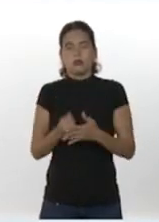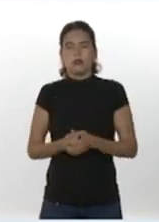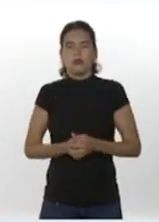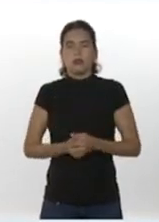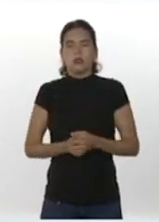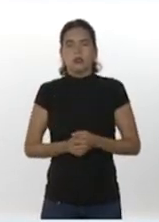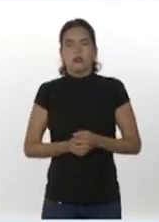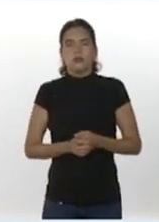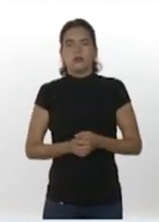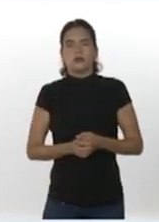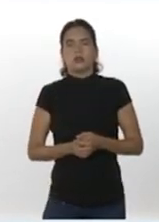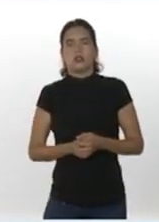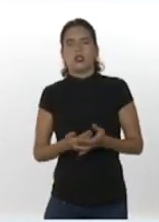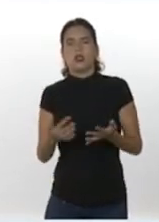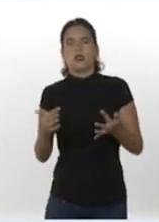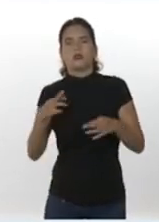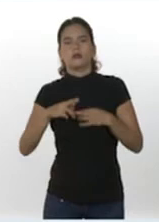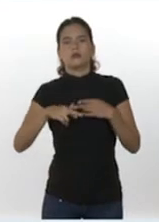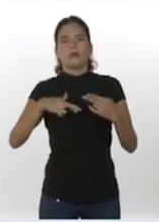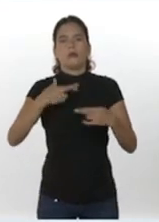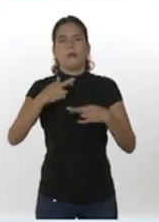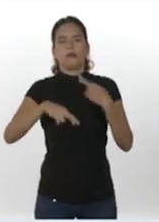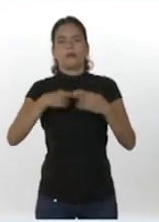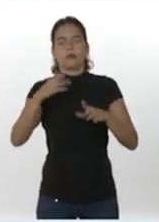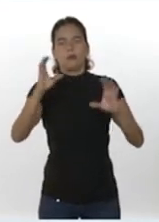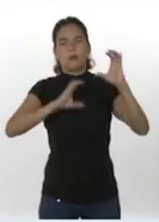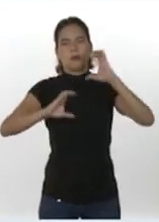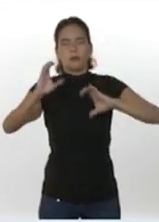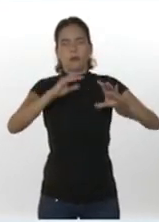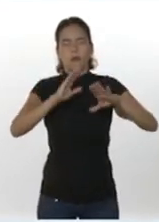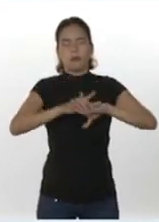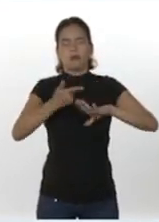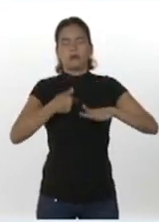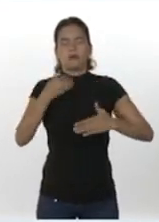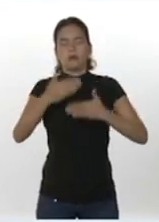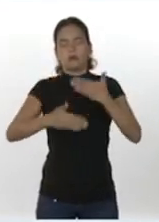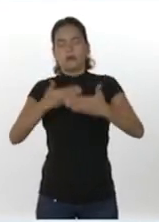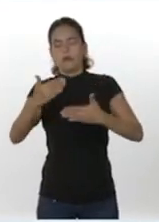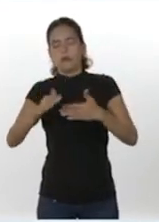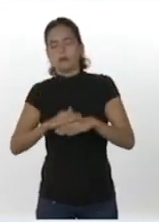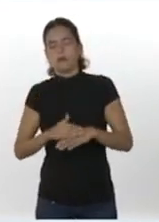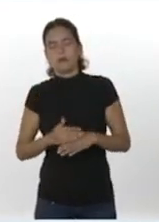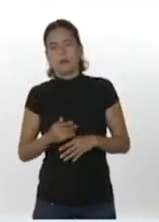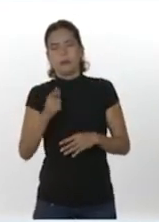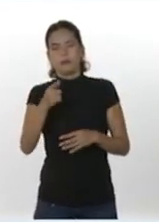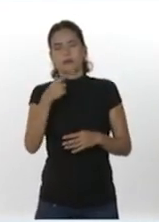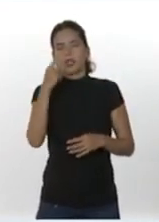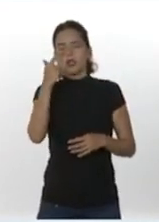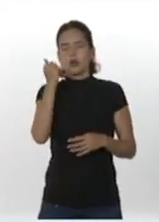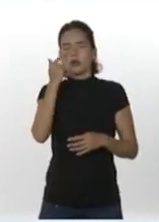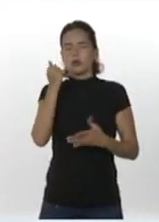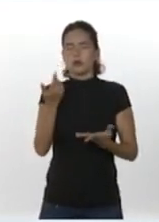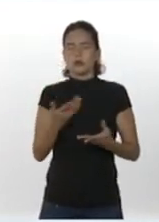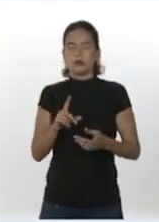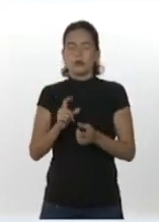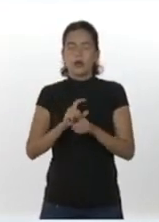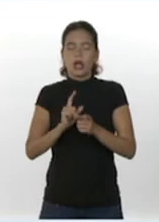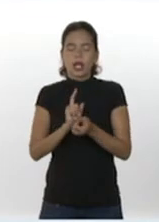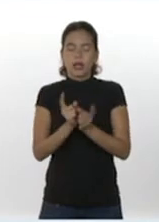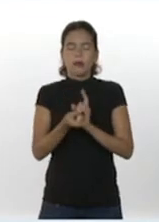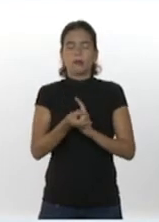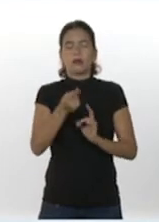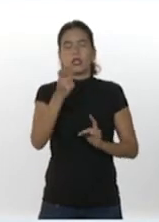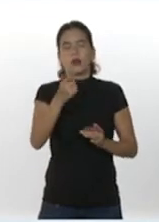científica y tecnológica, porque nos estamos adelantando a esas esas viejas costumbres y vamos a romper esos